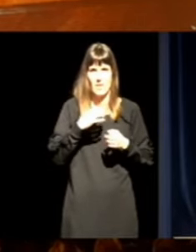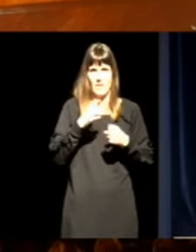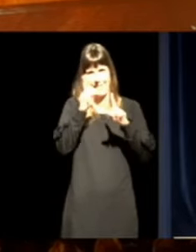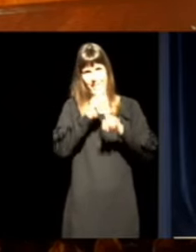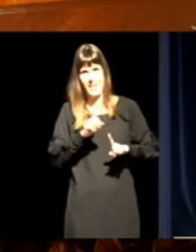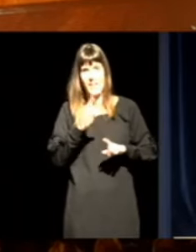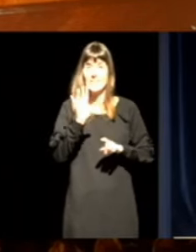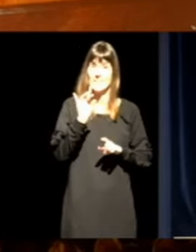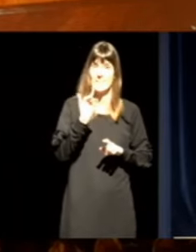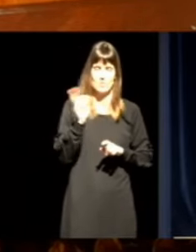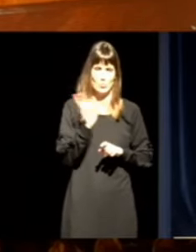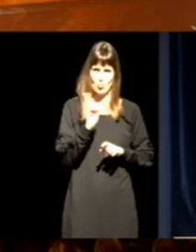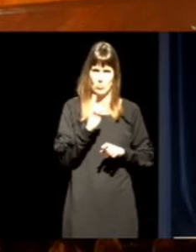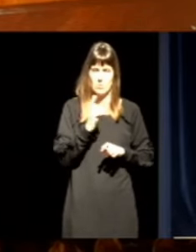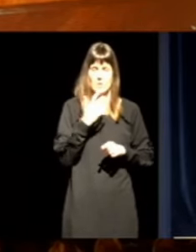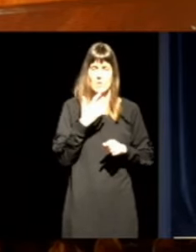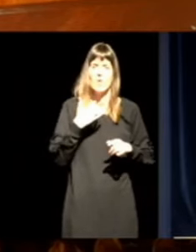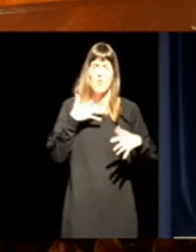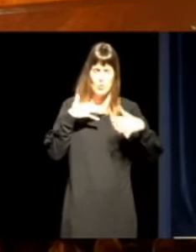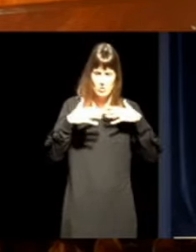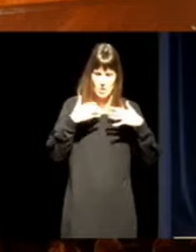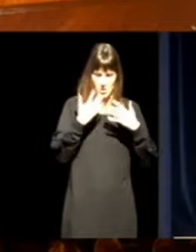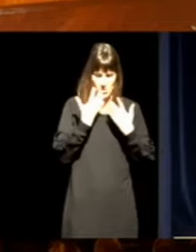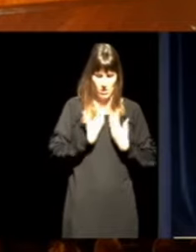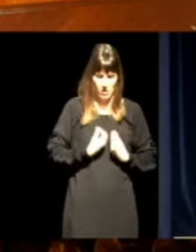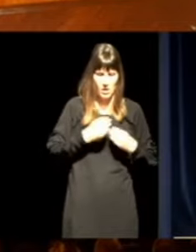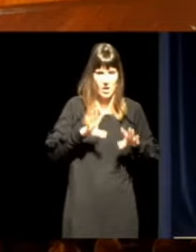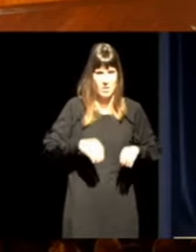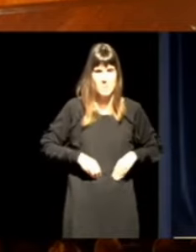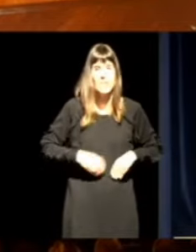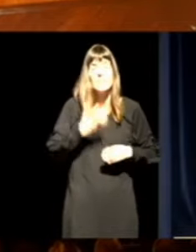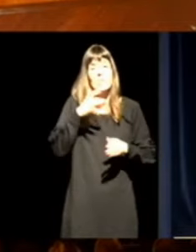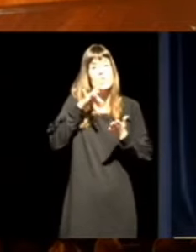frustraciones necesarias, hacer los duelos que tengo que hacer,